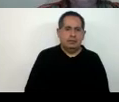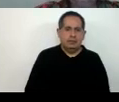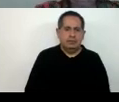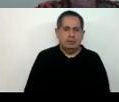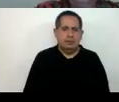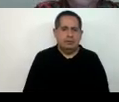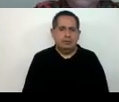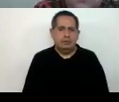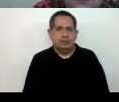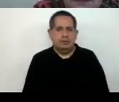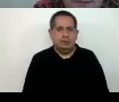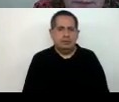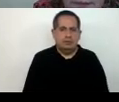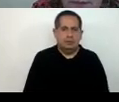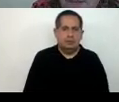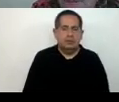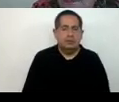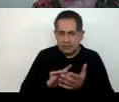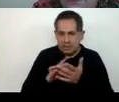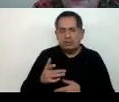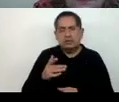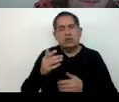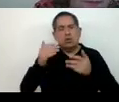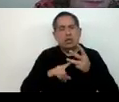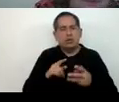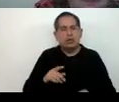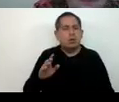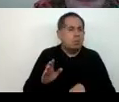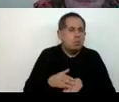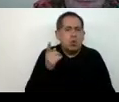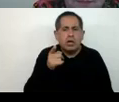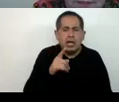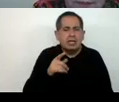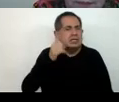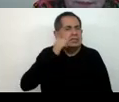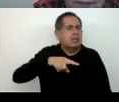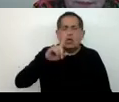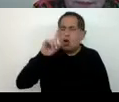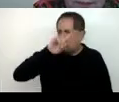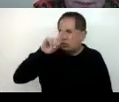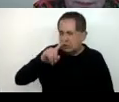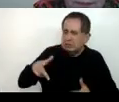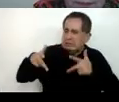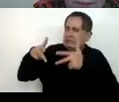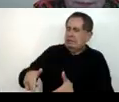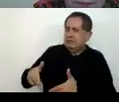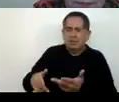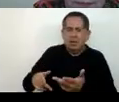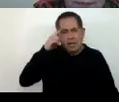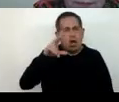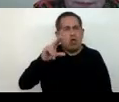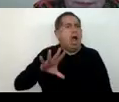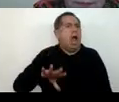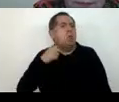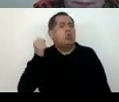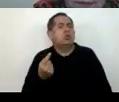Gracias, Rosana. La siguiente pregunta dice, ¿por qué se sugiere la esterilización para prevenir el abuso sexual infantil en